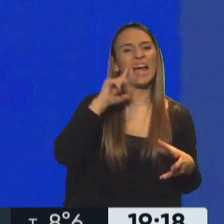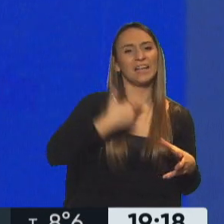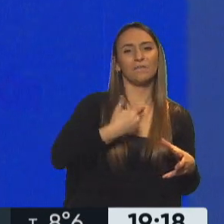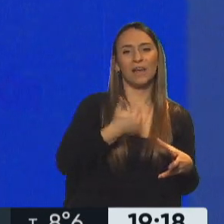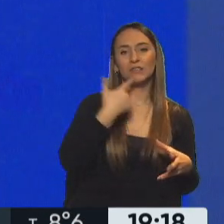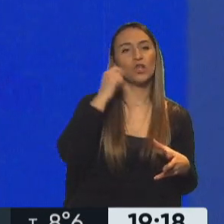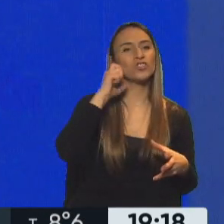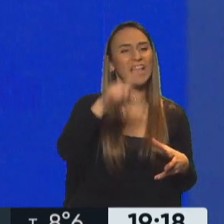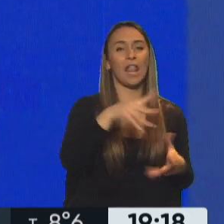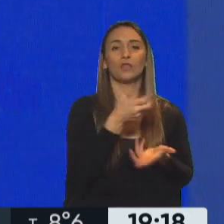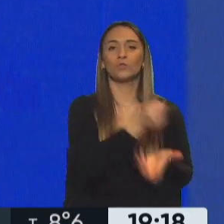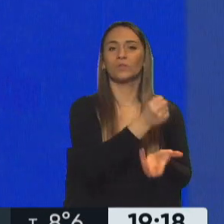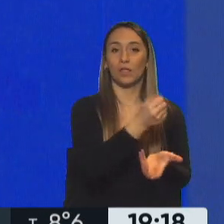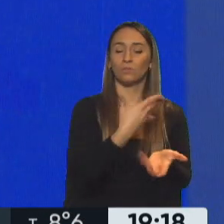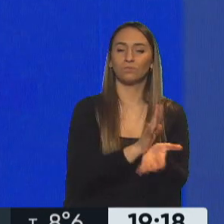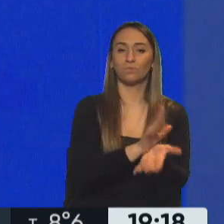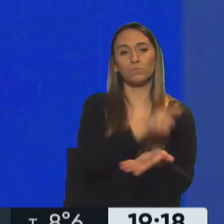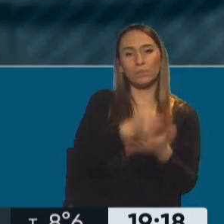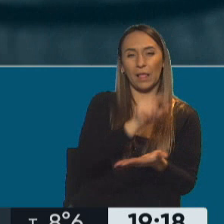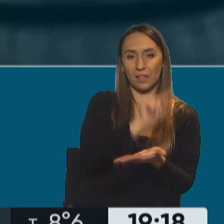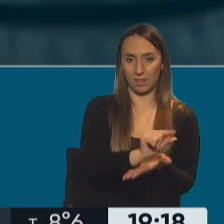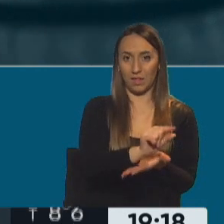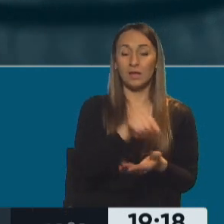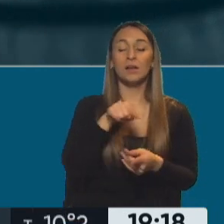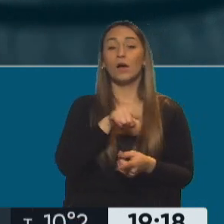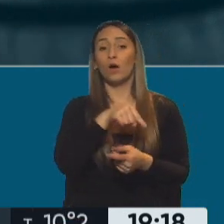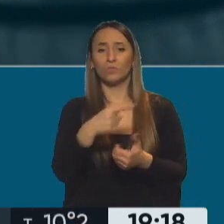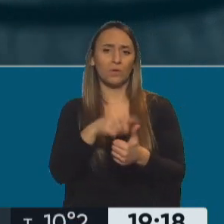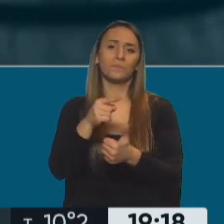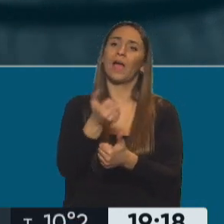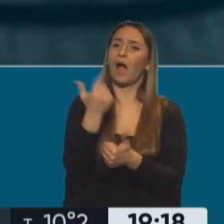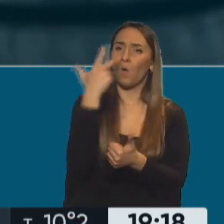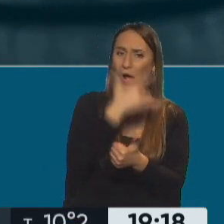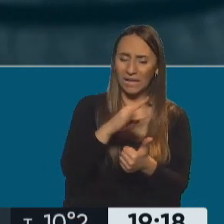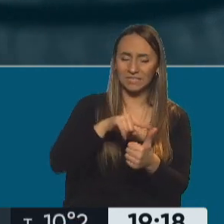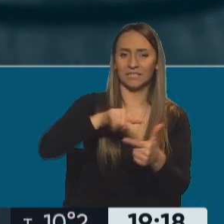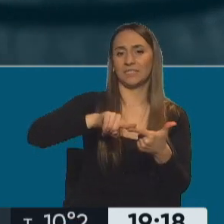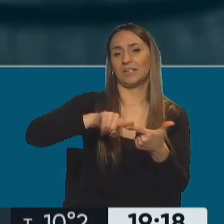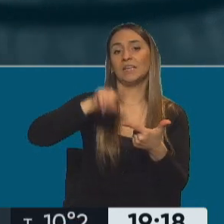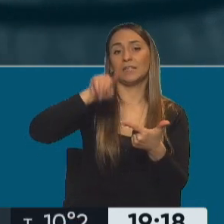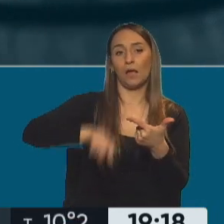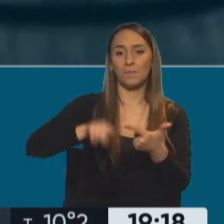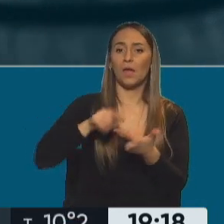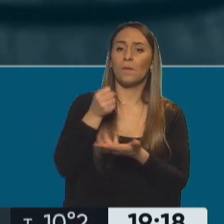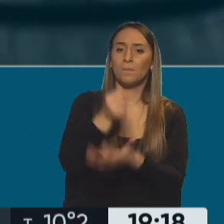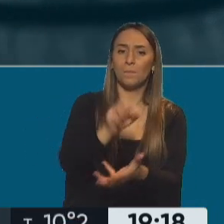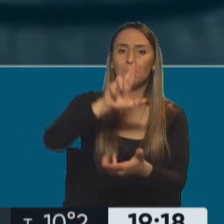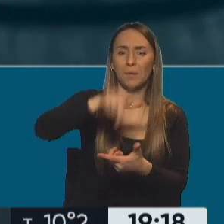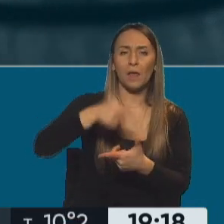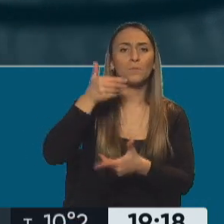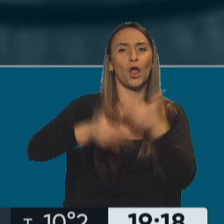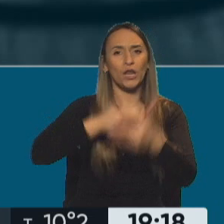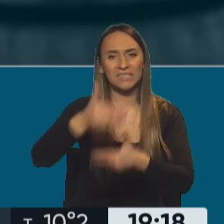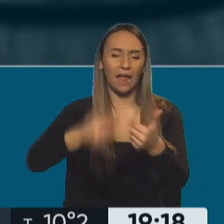resto, todos se van a tener que anotar. Cobrás asignación universal por hijo, el plan potenciar trabajo, el progresar, cualquier asignación,